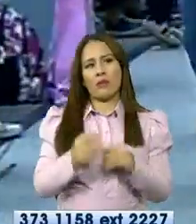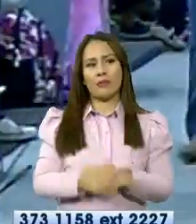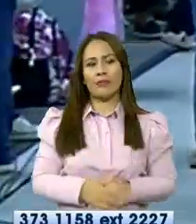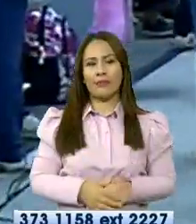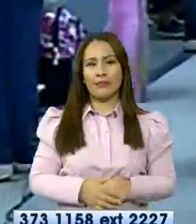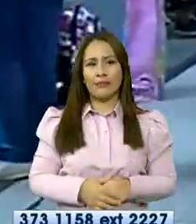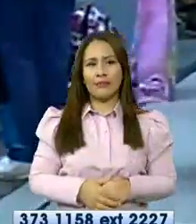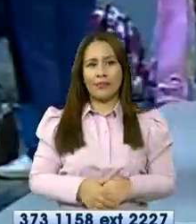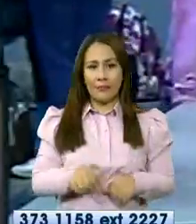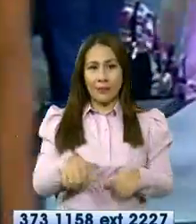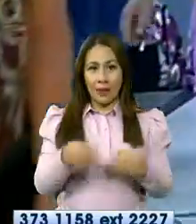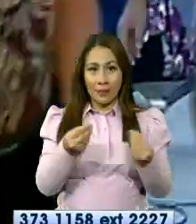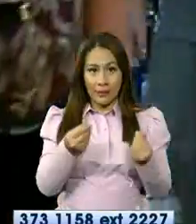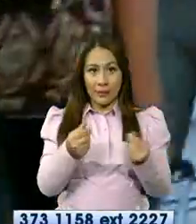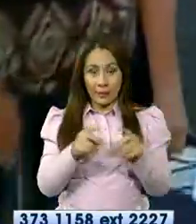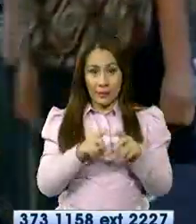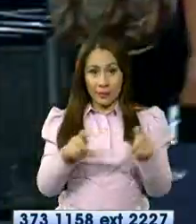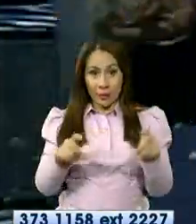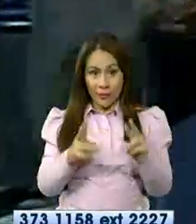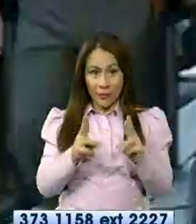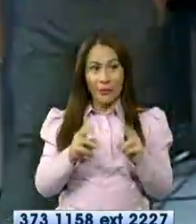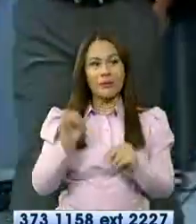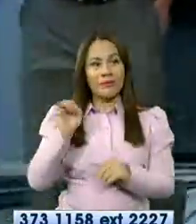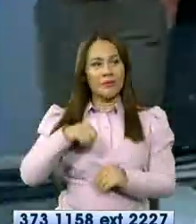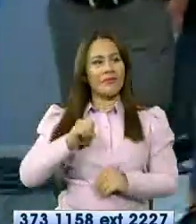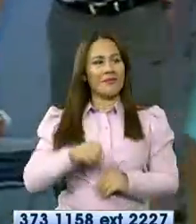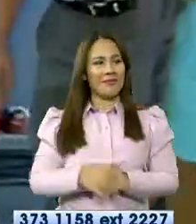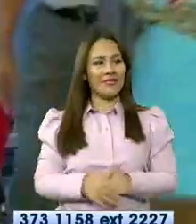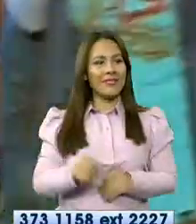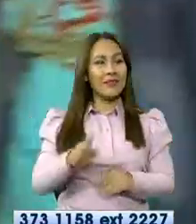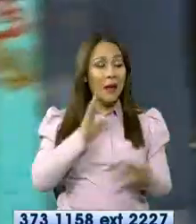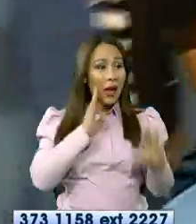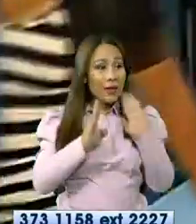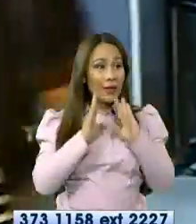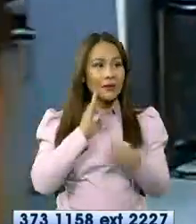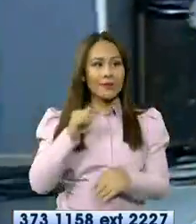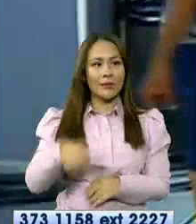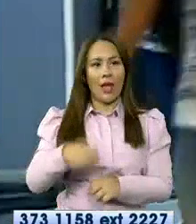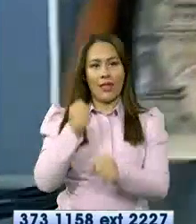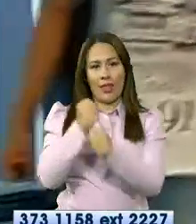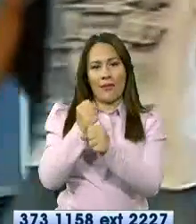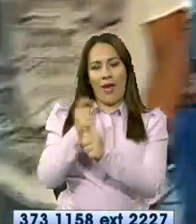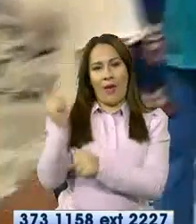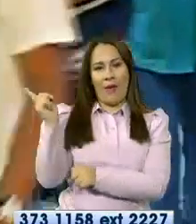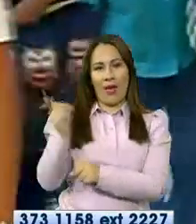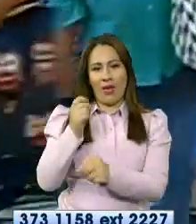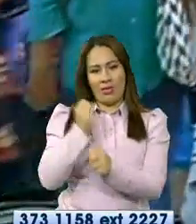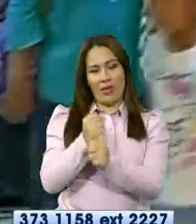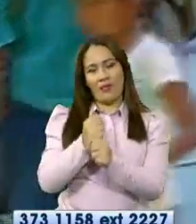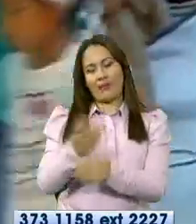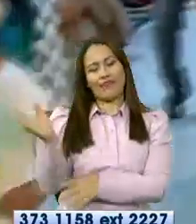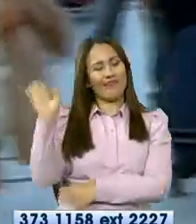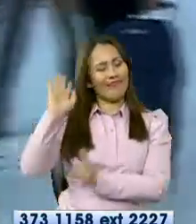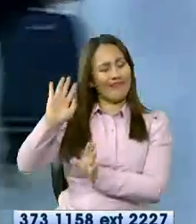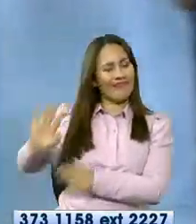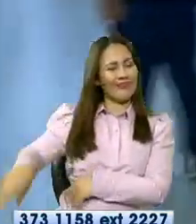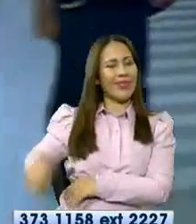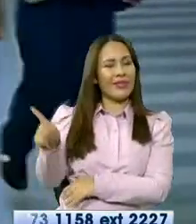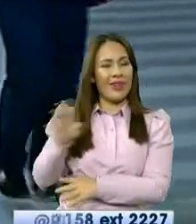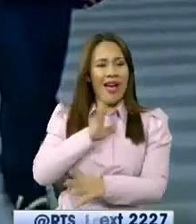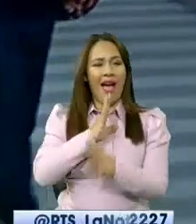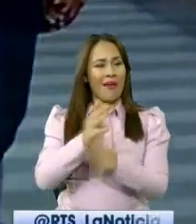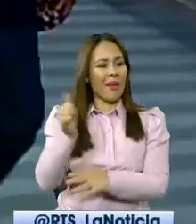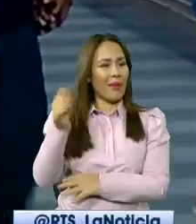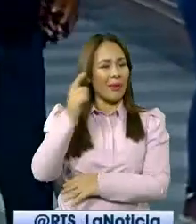¿El precio, no. El mismo? Sí, el mismo. Oye, ¿qué tal le parece la atención, amigo? No, yo soy trabajador de la cooperativa. Ah, usted va a hablar bien siempre, la cooperativa.